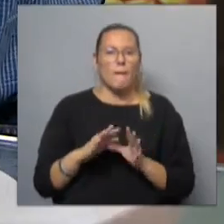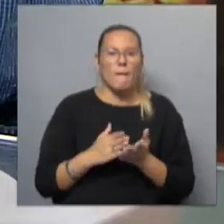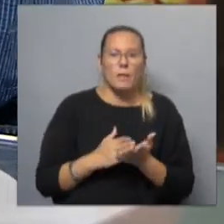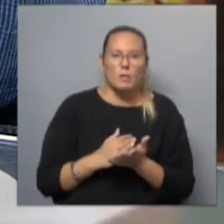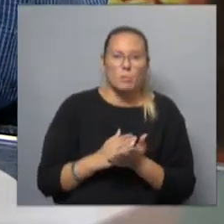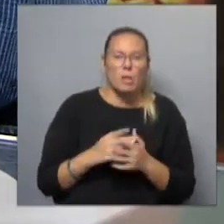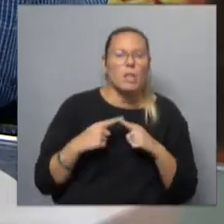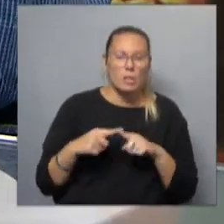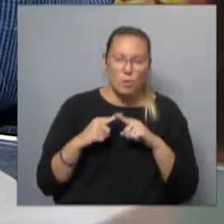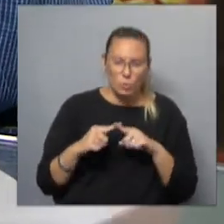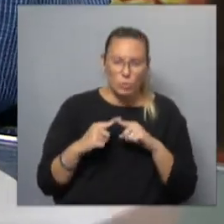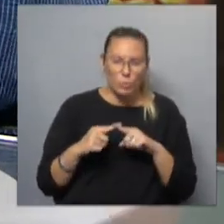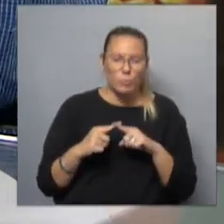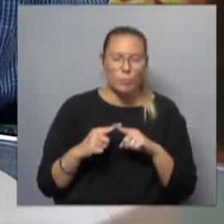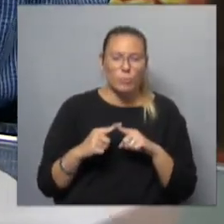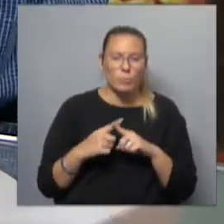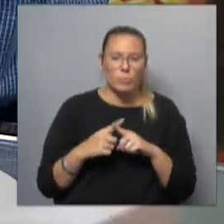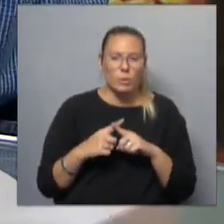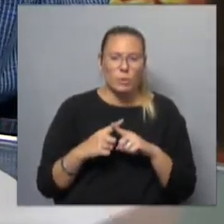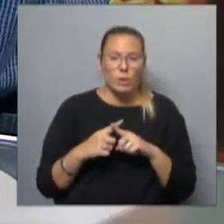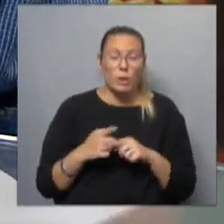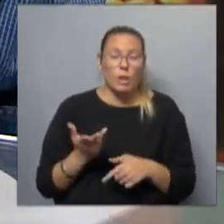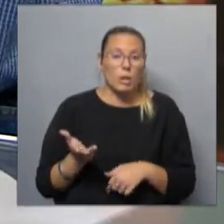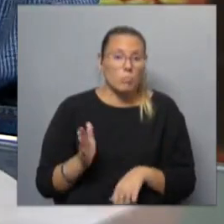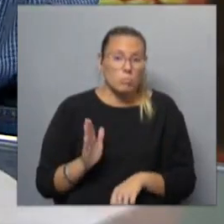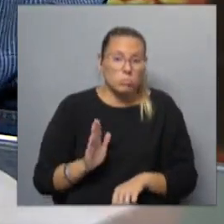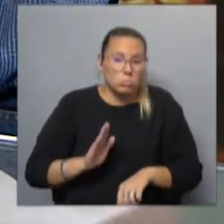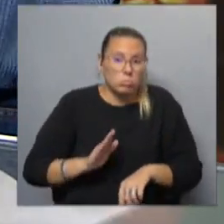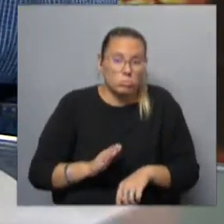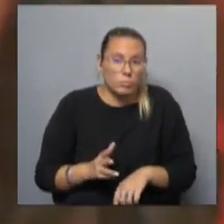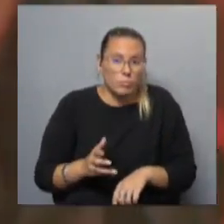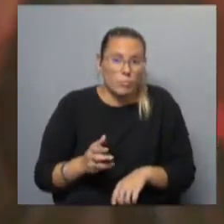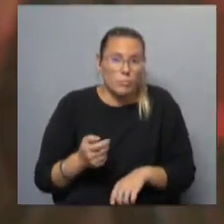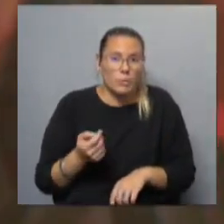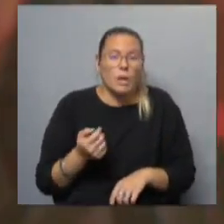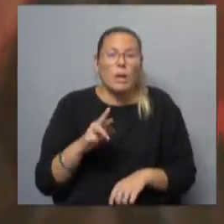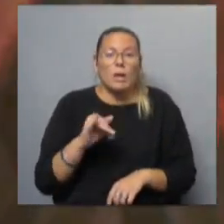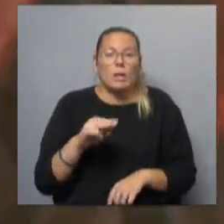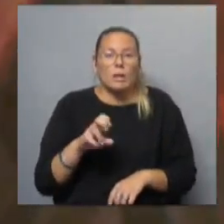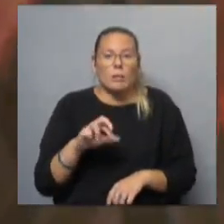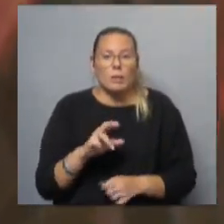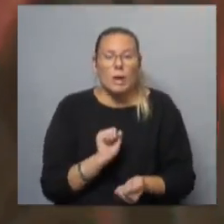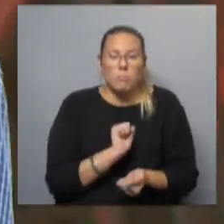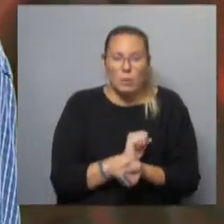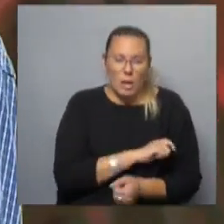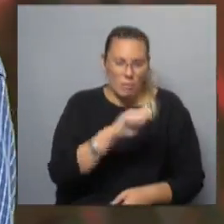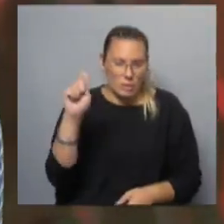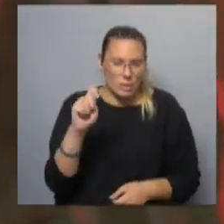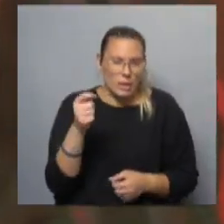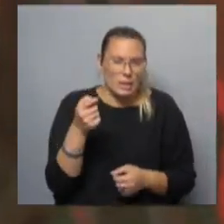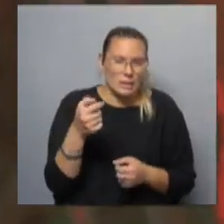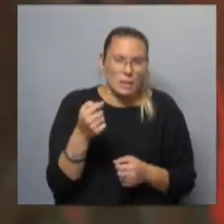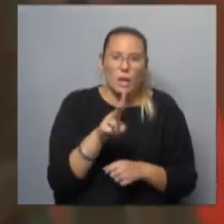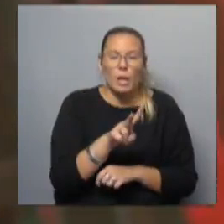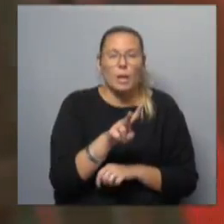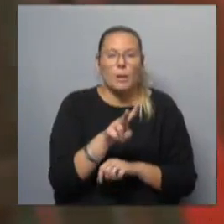generado mucha discusión, y es que en determinado momento Rivera cae prisionero de La Valleja, muy cerca del